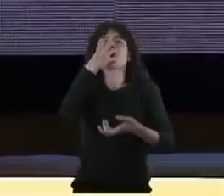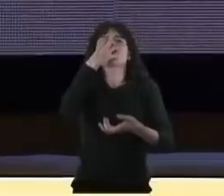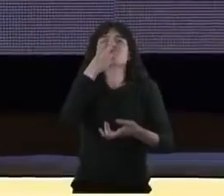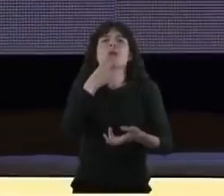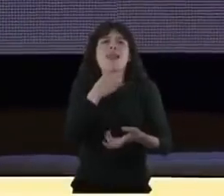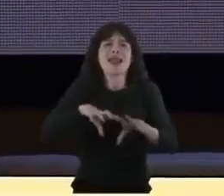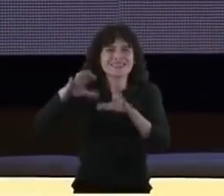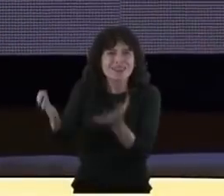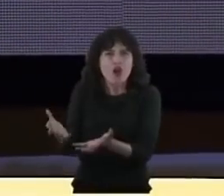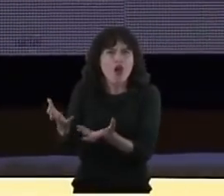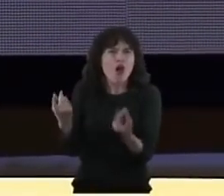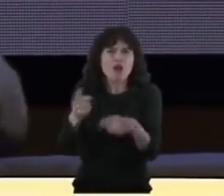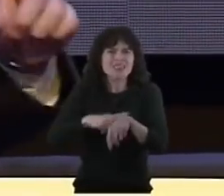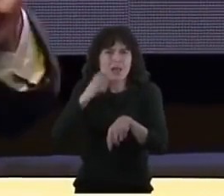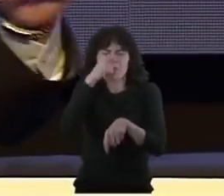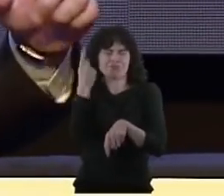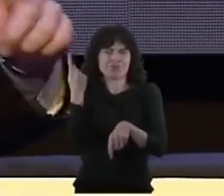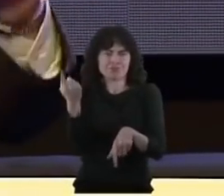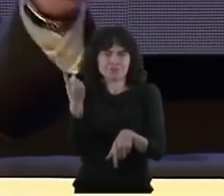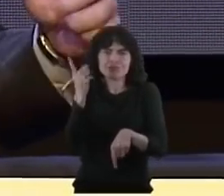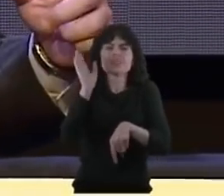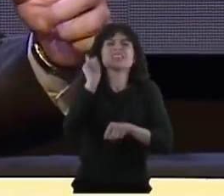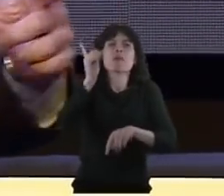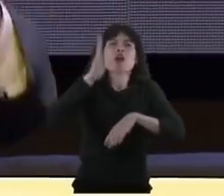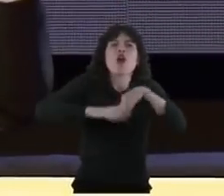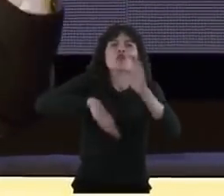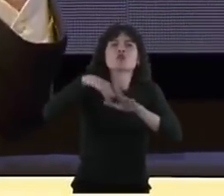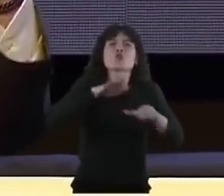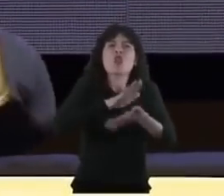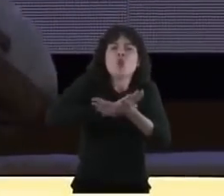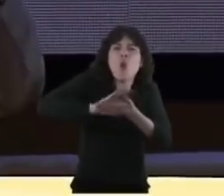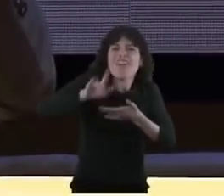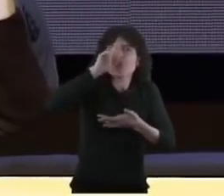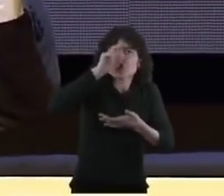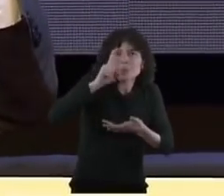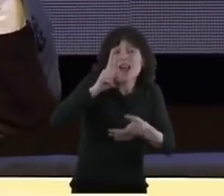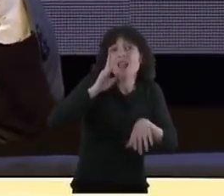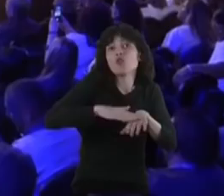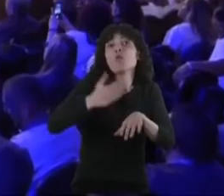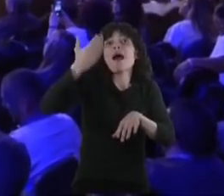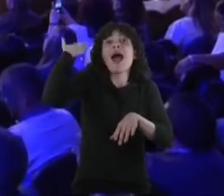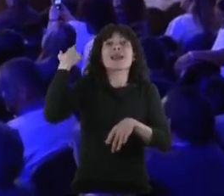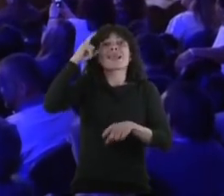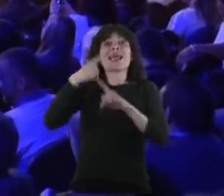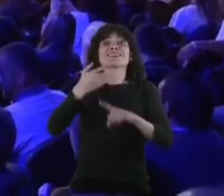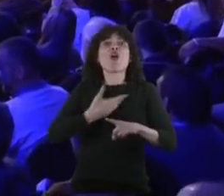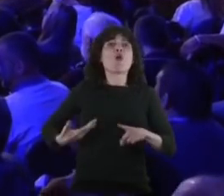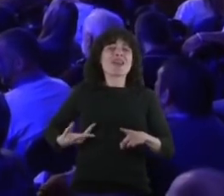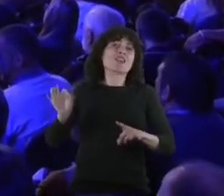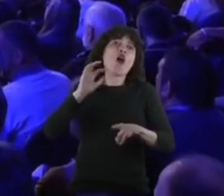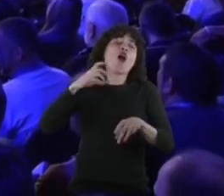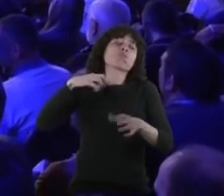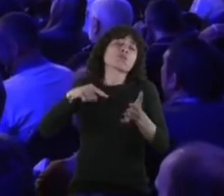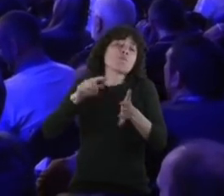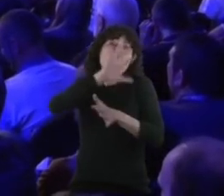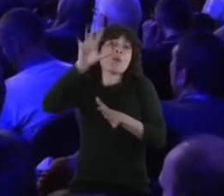En muy poco tiempo terminamos de construir hospitales que habían quedado abandonados porque hubo una época en que algunas gobernadoras en Buenos Aires,